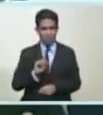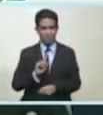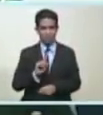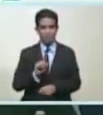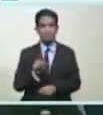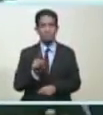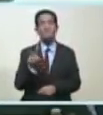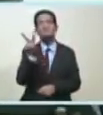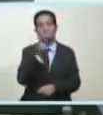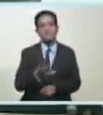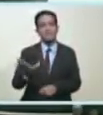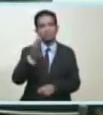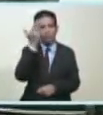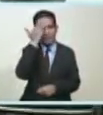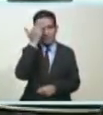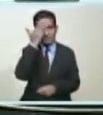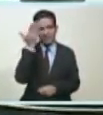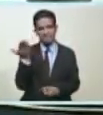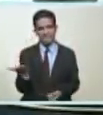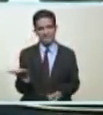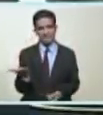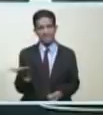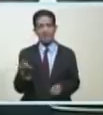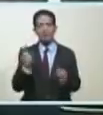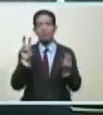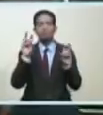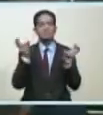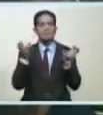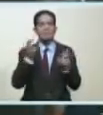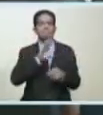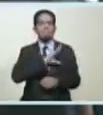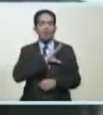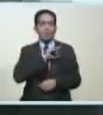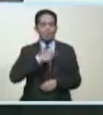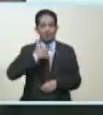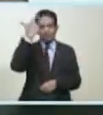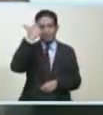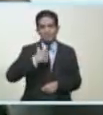Venezuela lo sabe. No es un tema de Maduro.